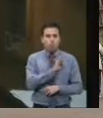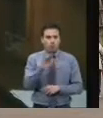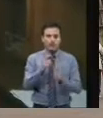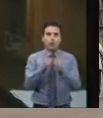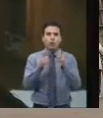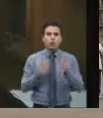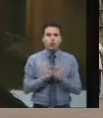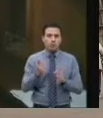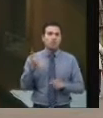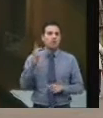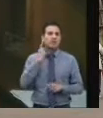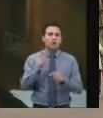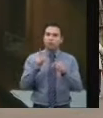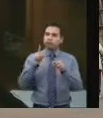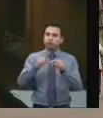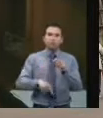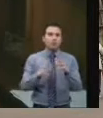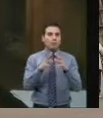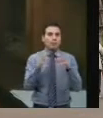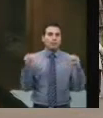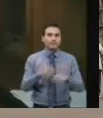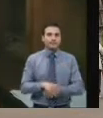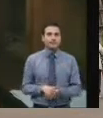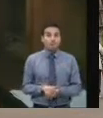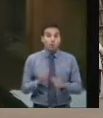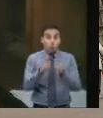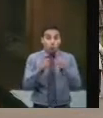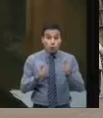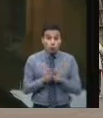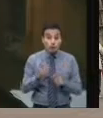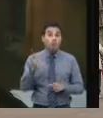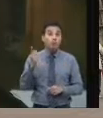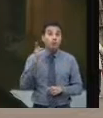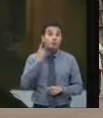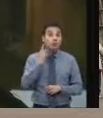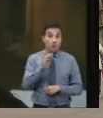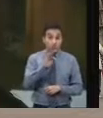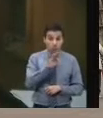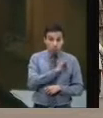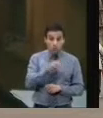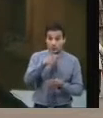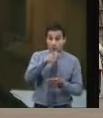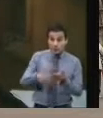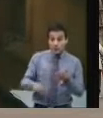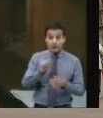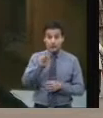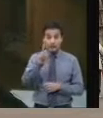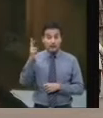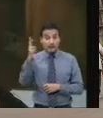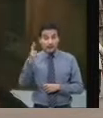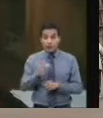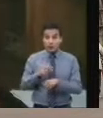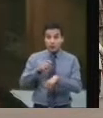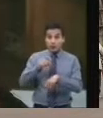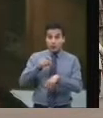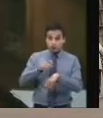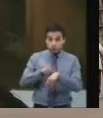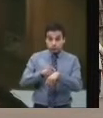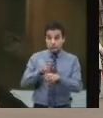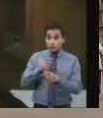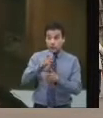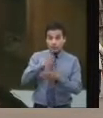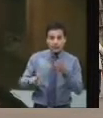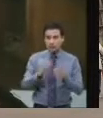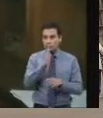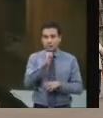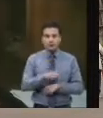existe una prohibición constitucional para que los partidos políticos compren o adquieran tiempos en radio y televisión. Esta sanción implica que este